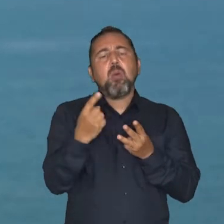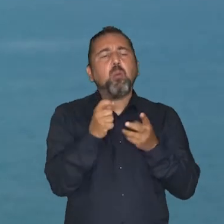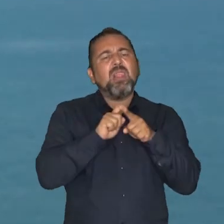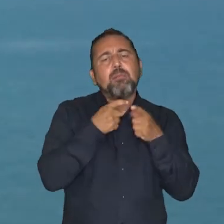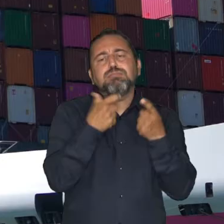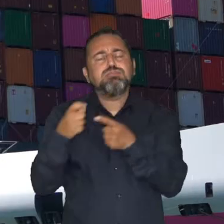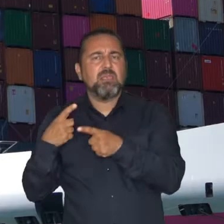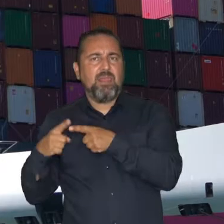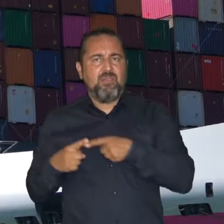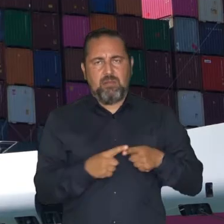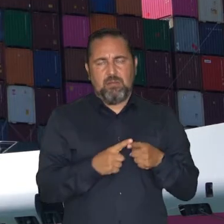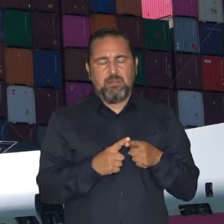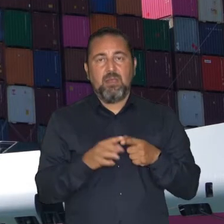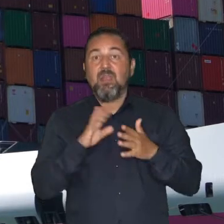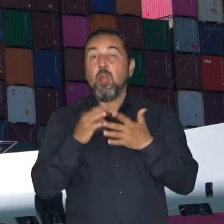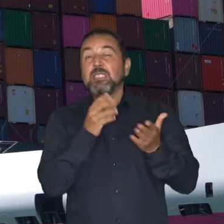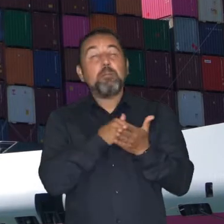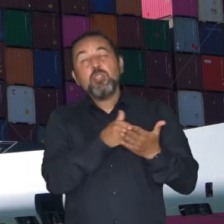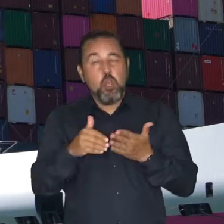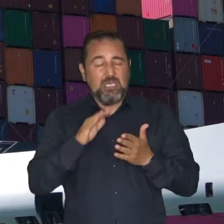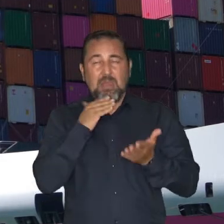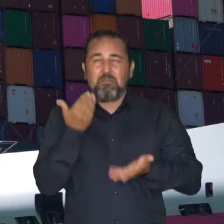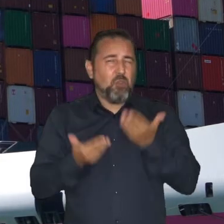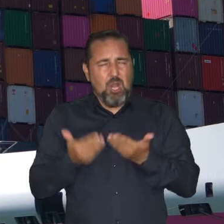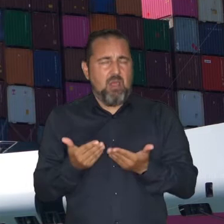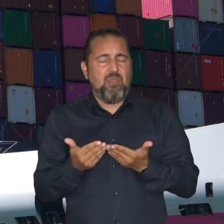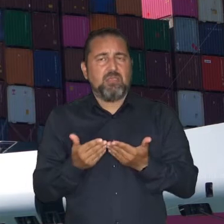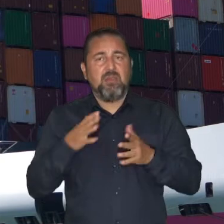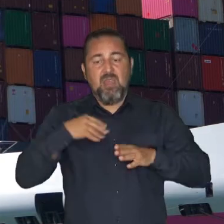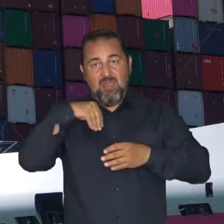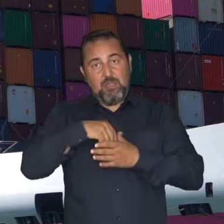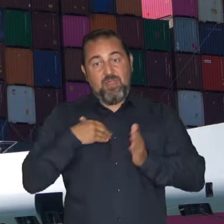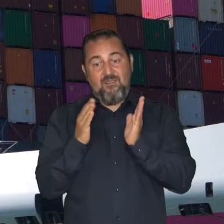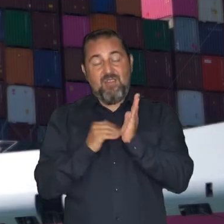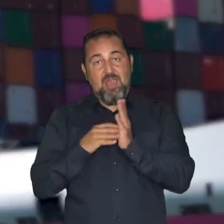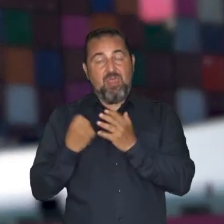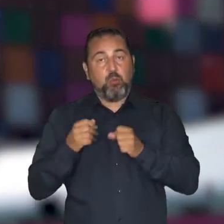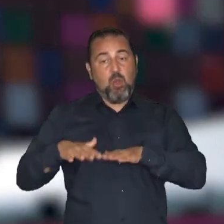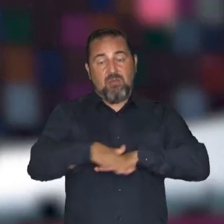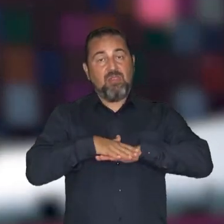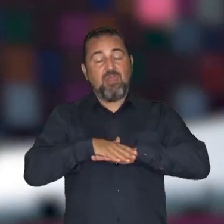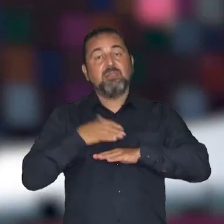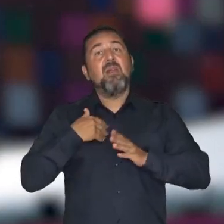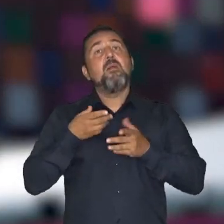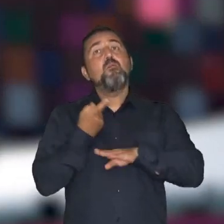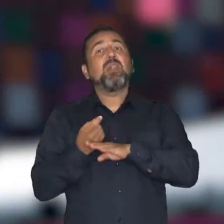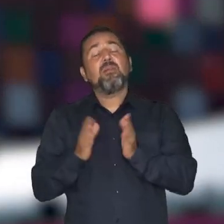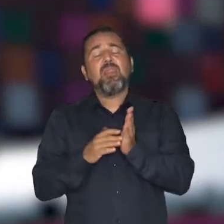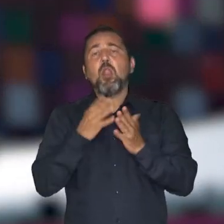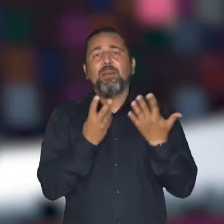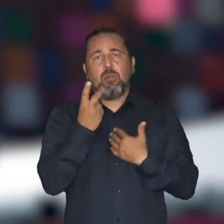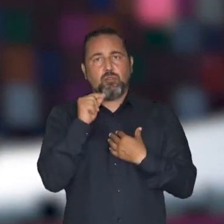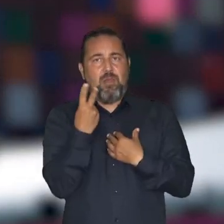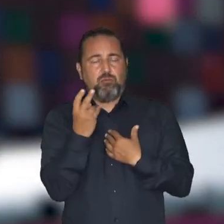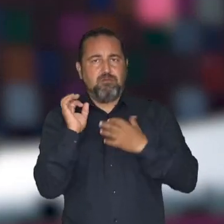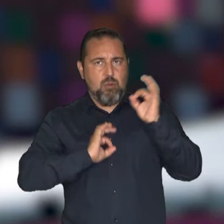de mercancía. De los 80 millones de toneladas que se mueven en la Autoridad Portuaria de Valencia, el puerto de Valencia